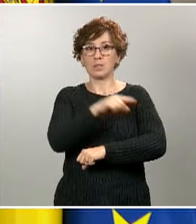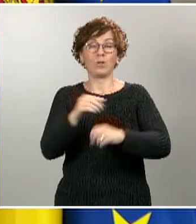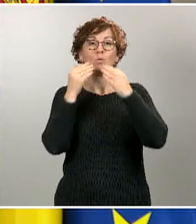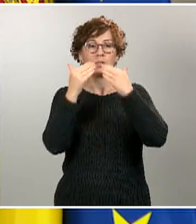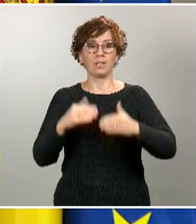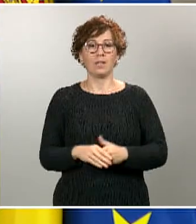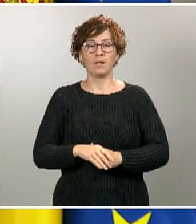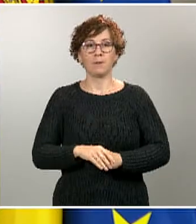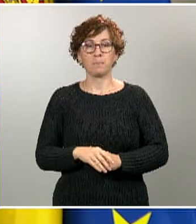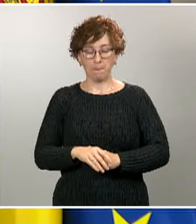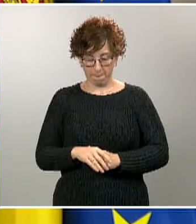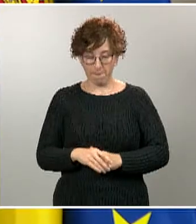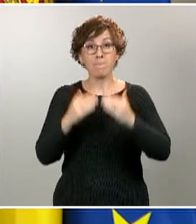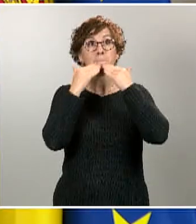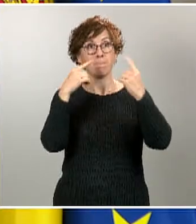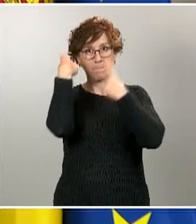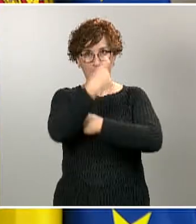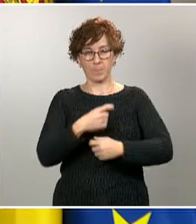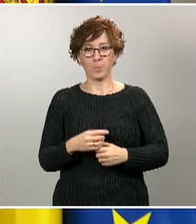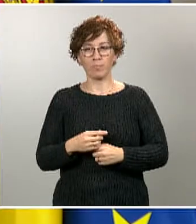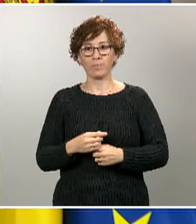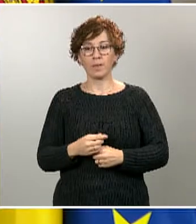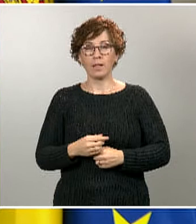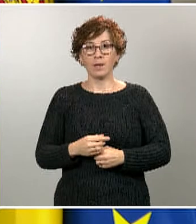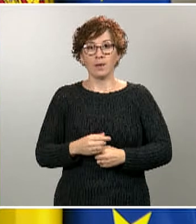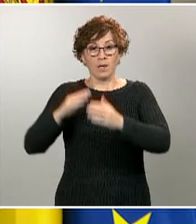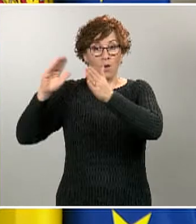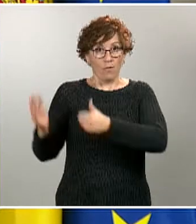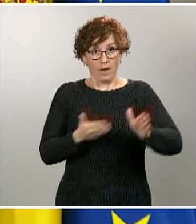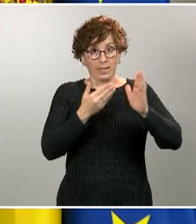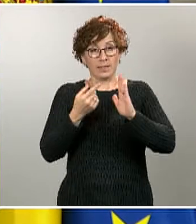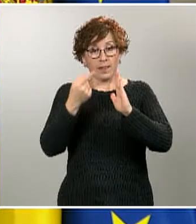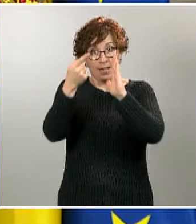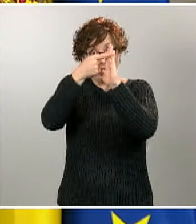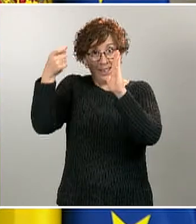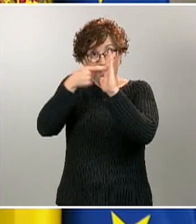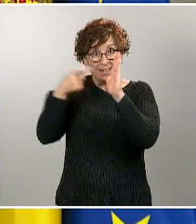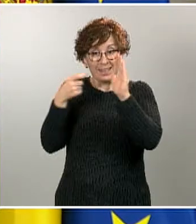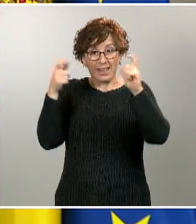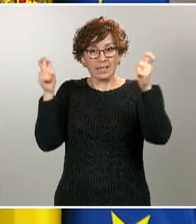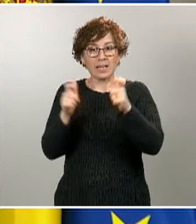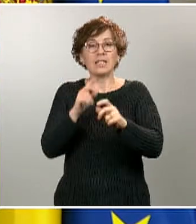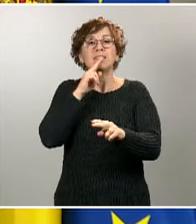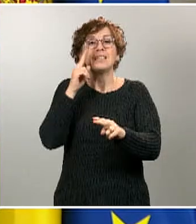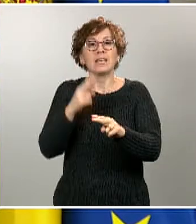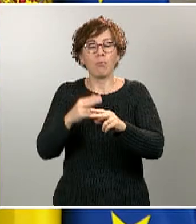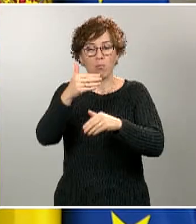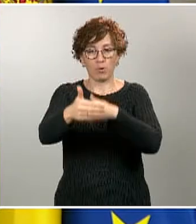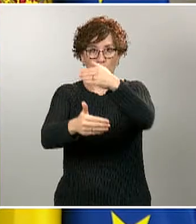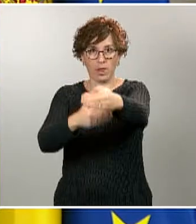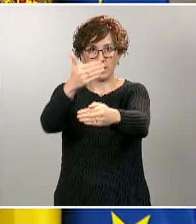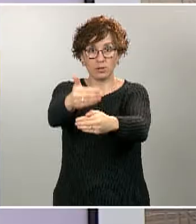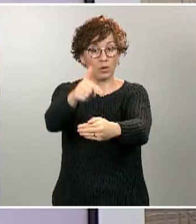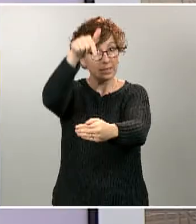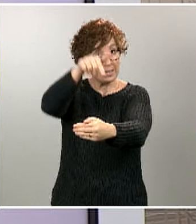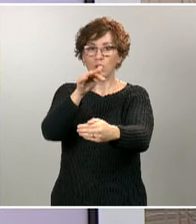proceso. No es cruzar una puerta, es recorrer un pasillo. Va a ser un proceso en el que todavía no estamos. Estamos en la